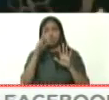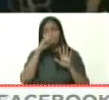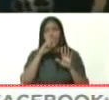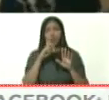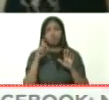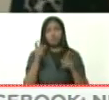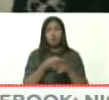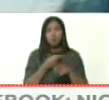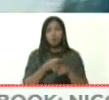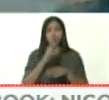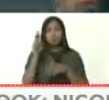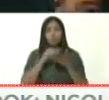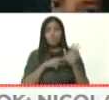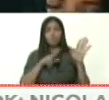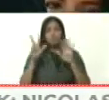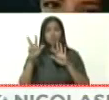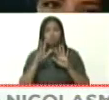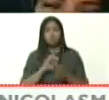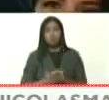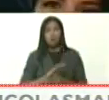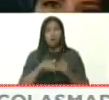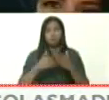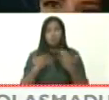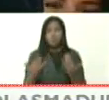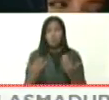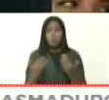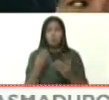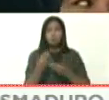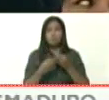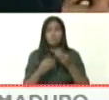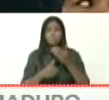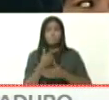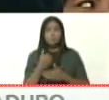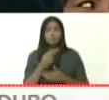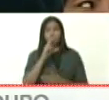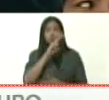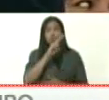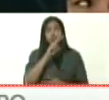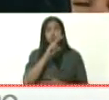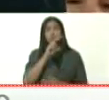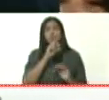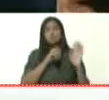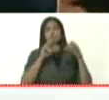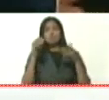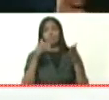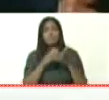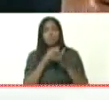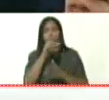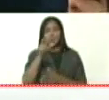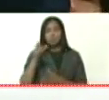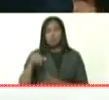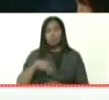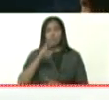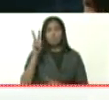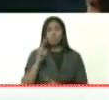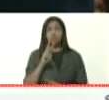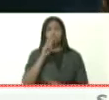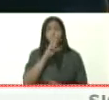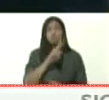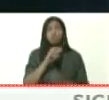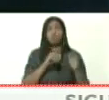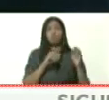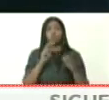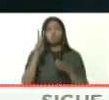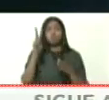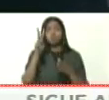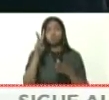capital. Y ya en estos momentos se han tratado más de 217 mil pacientes venezolanos. Más de 217